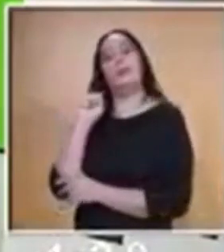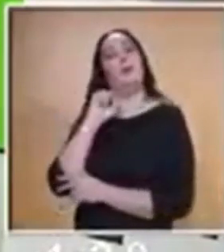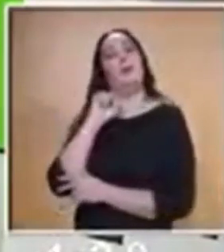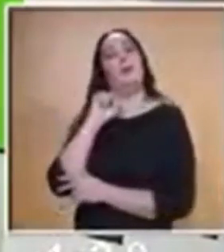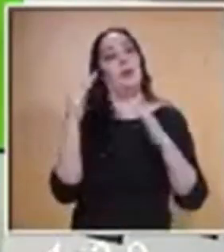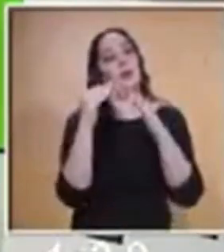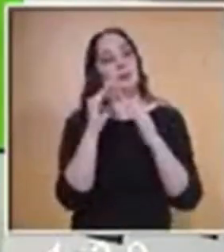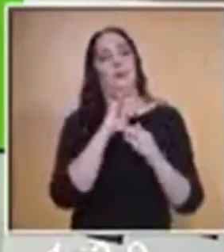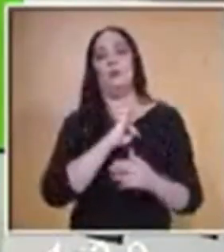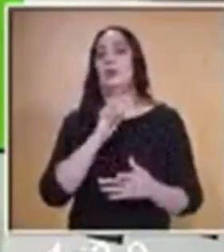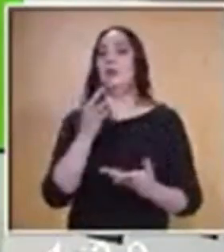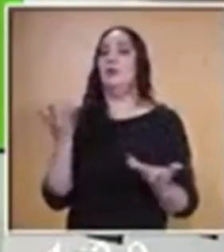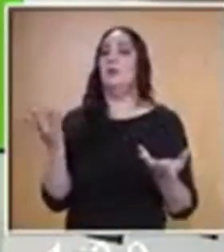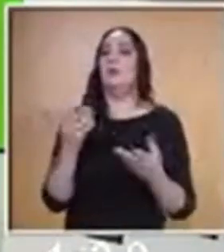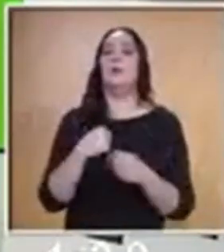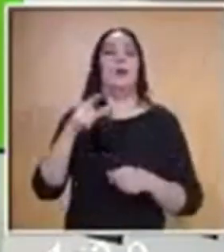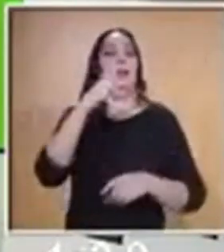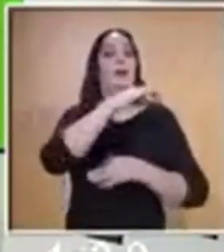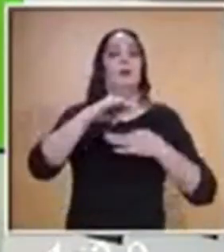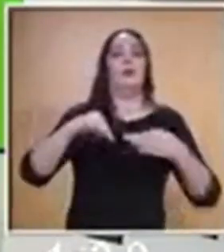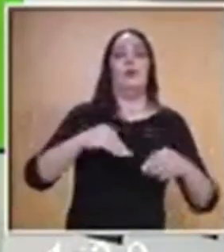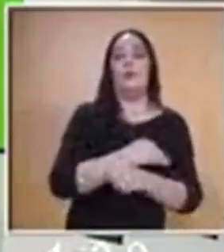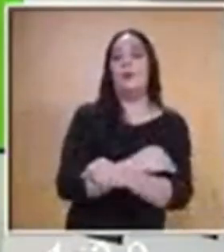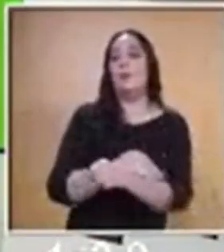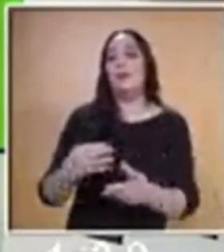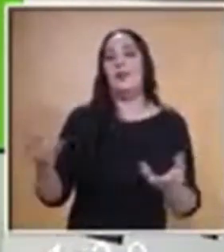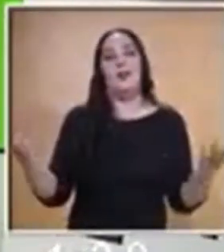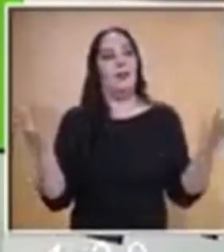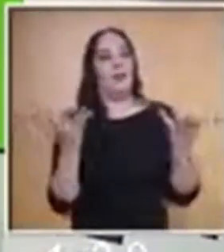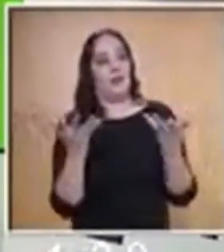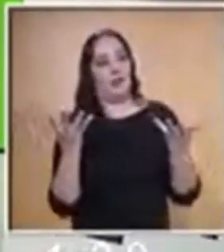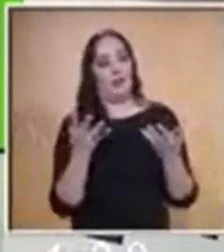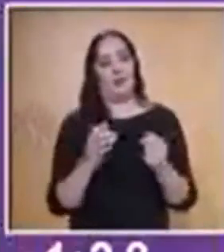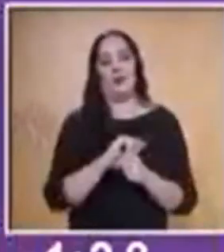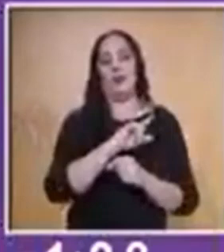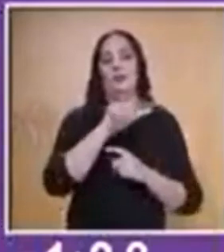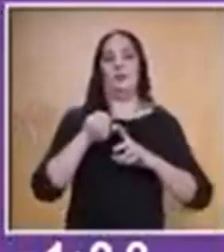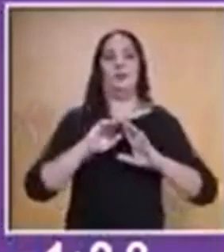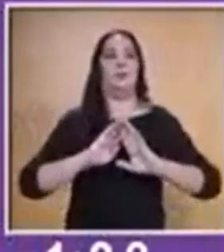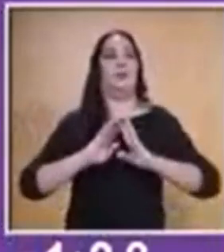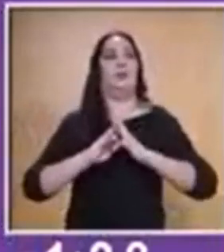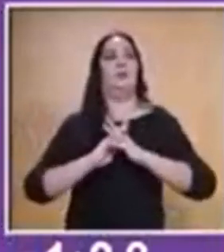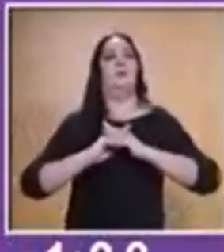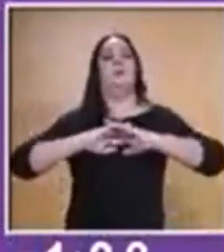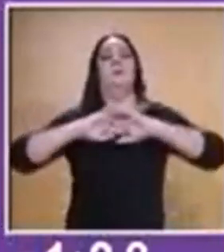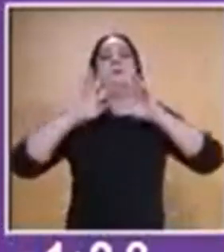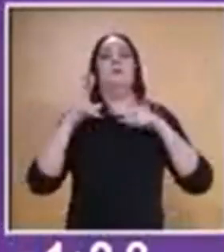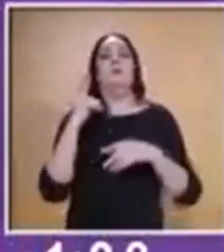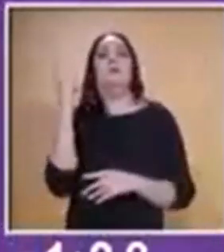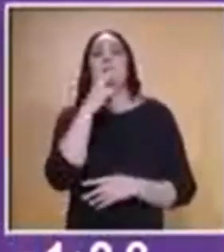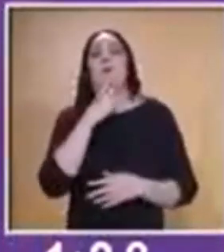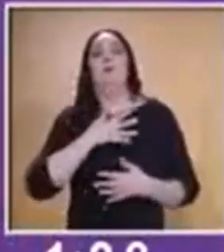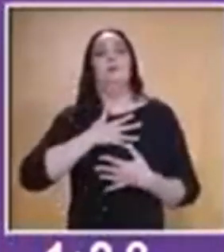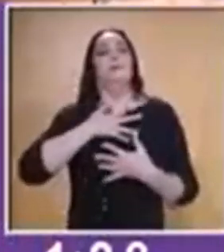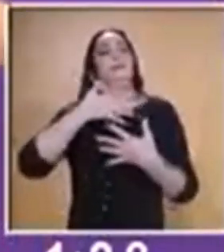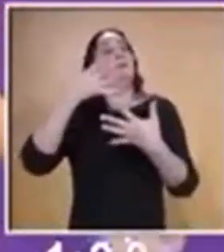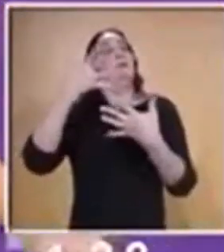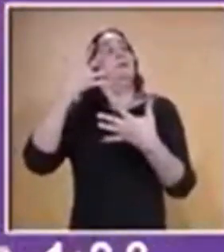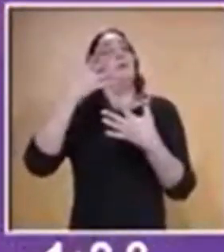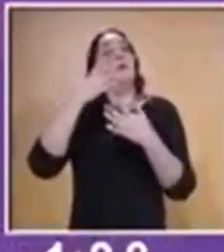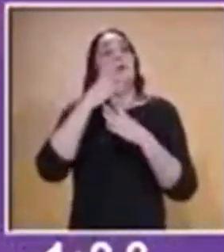pueden hacer. Hay que parar a la abuelita, a la tía, a la mamá. Todos. Y finalmente inhalamos y